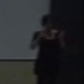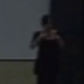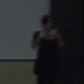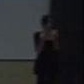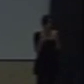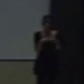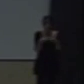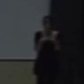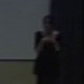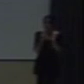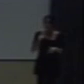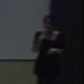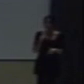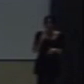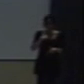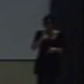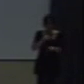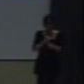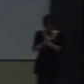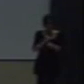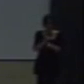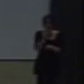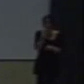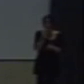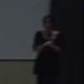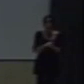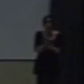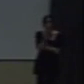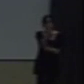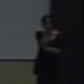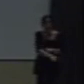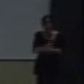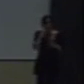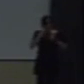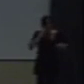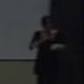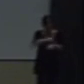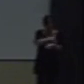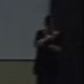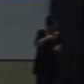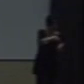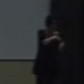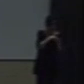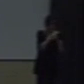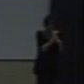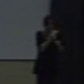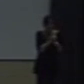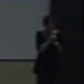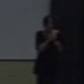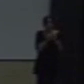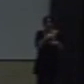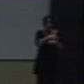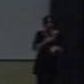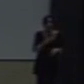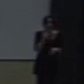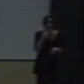de trabajo aquí, un trabajo de una persona que está tirada en la calle trabajando, intentando cambiar ese estigma que hay hacia tu comunidad